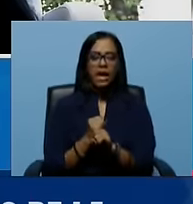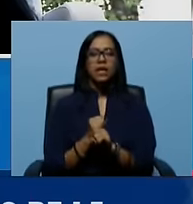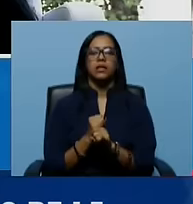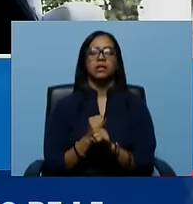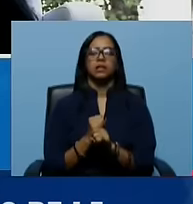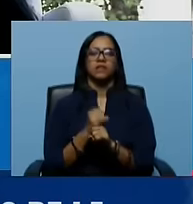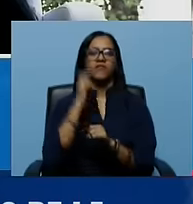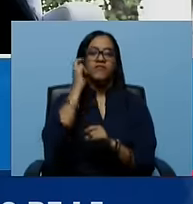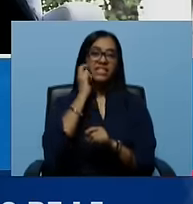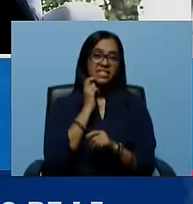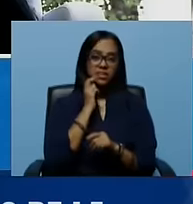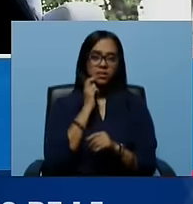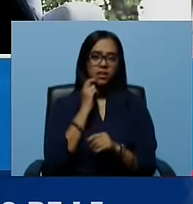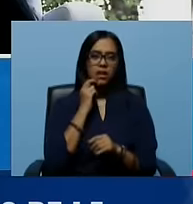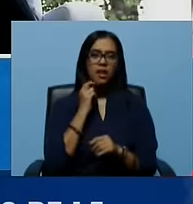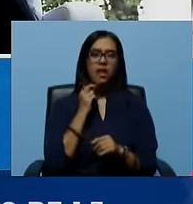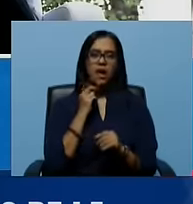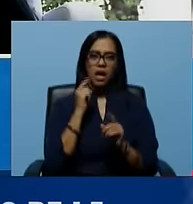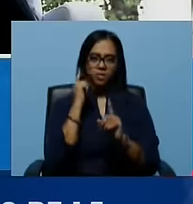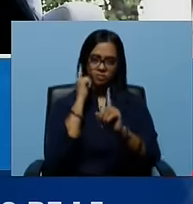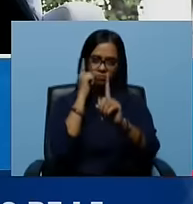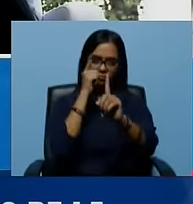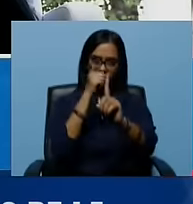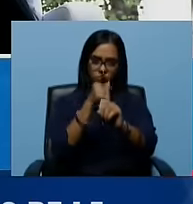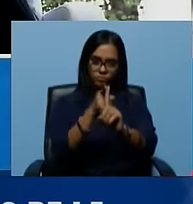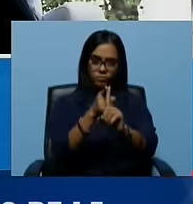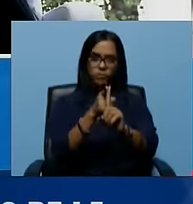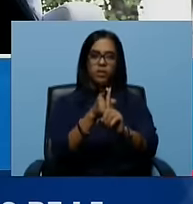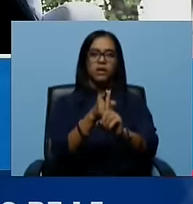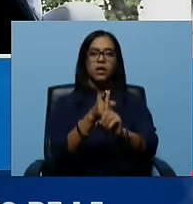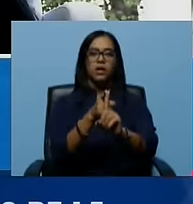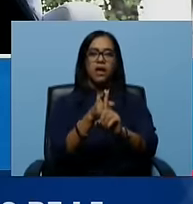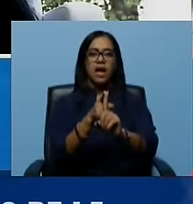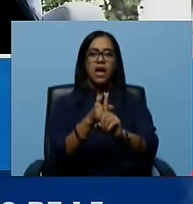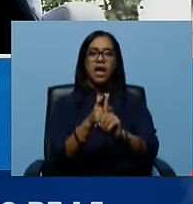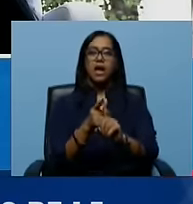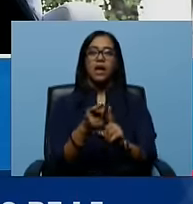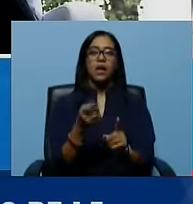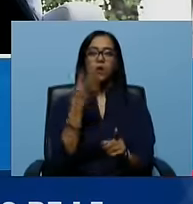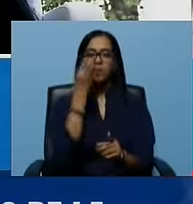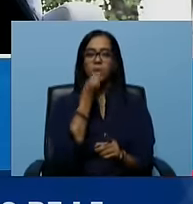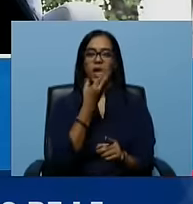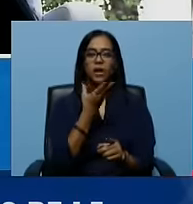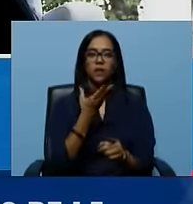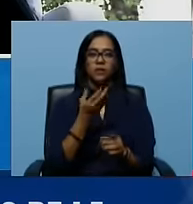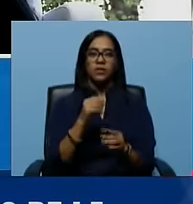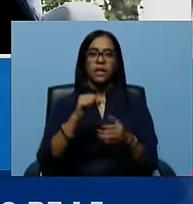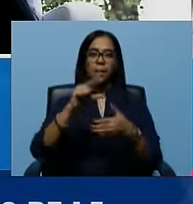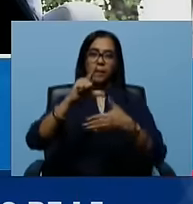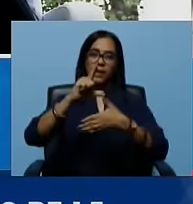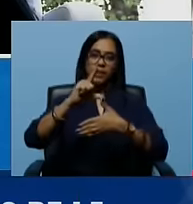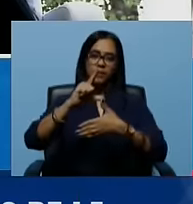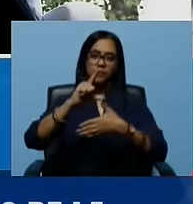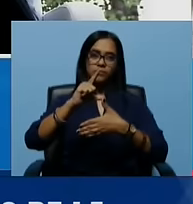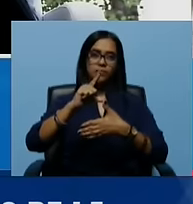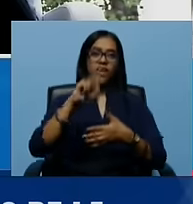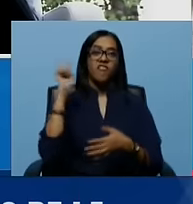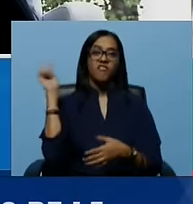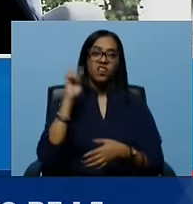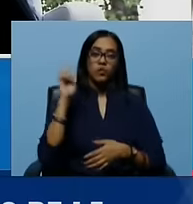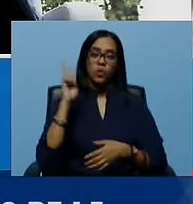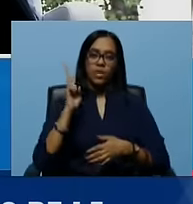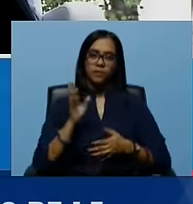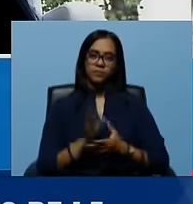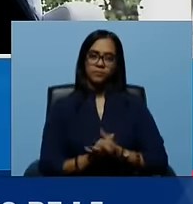neofascista, ha puesto como objetivo a la joya de la corona de América del Sur, a Venezuela.